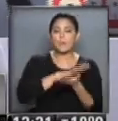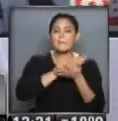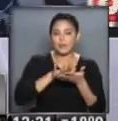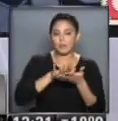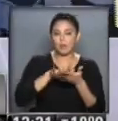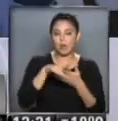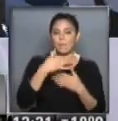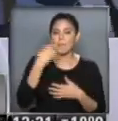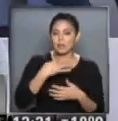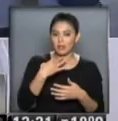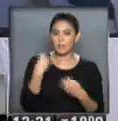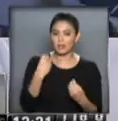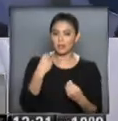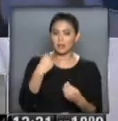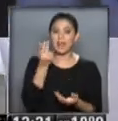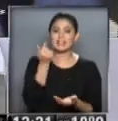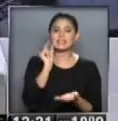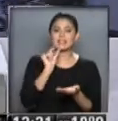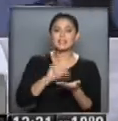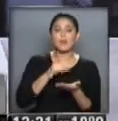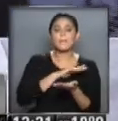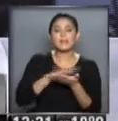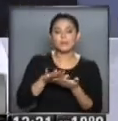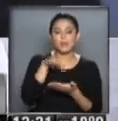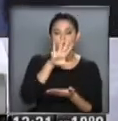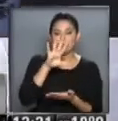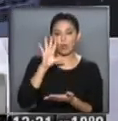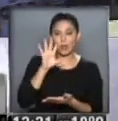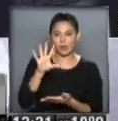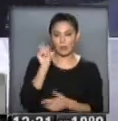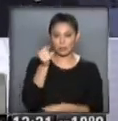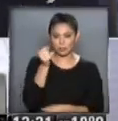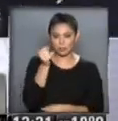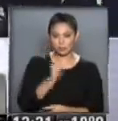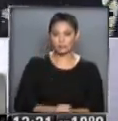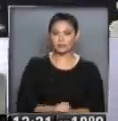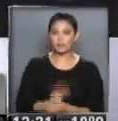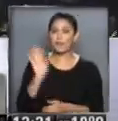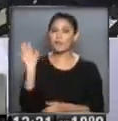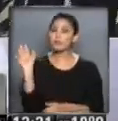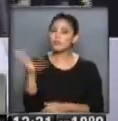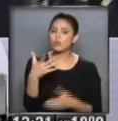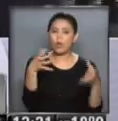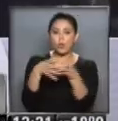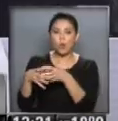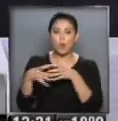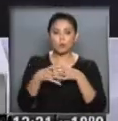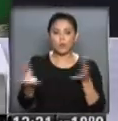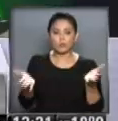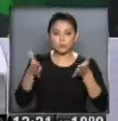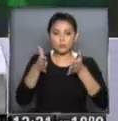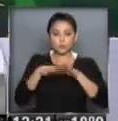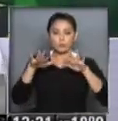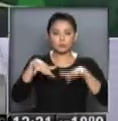Móvil con el objetivo de lograr un salario mínimo de 5.000 pesos. Con estos reclamos se están concentrando todos, como bien decían ustedes,